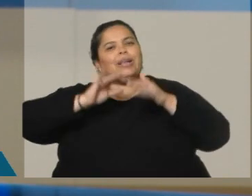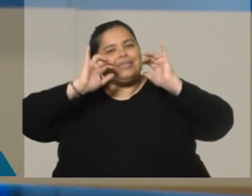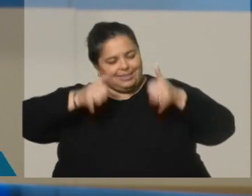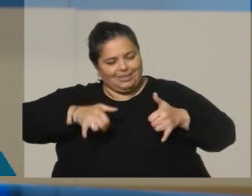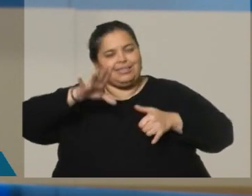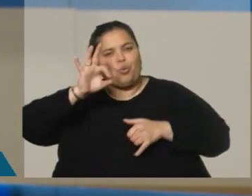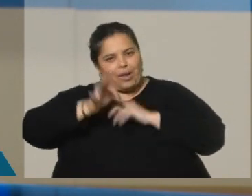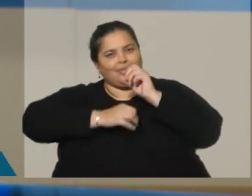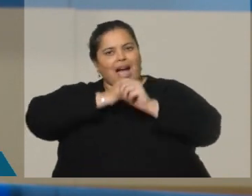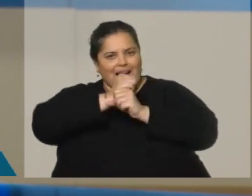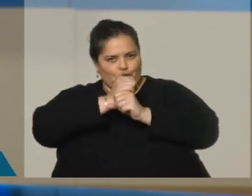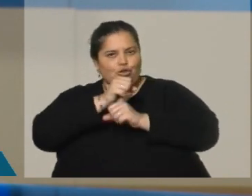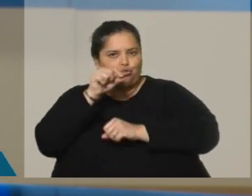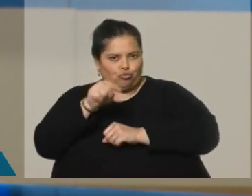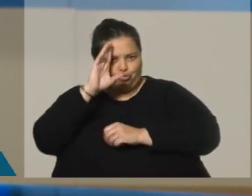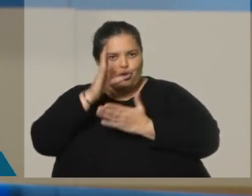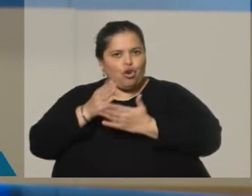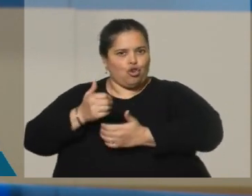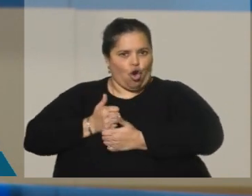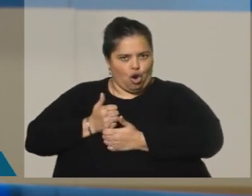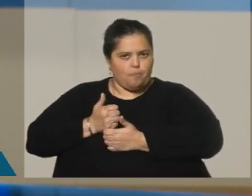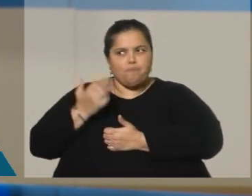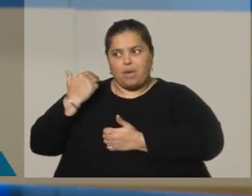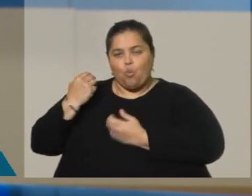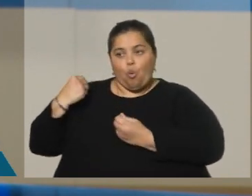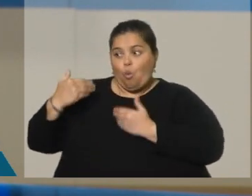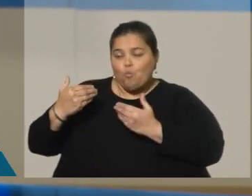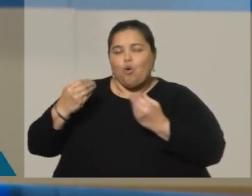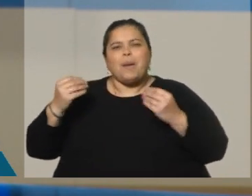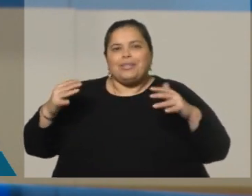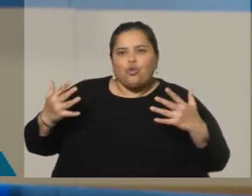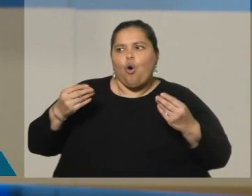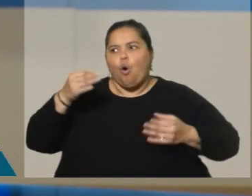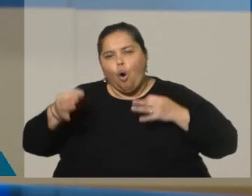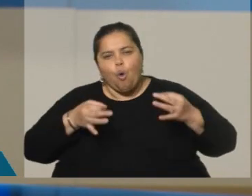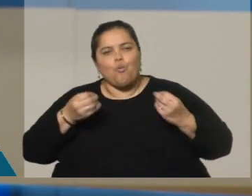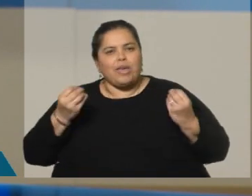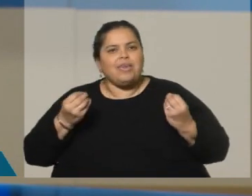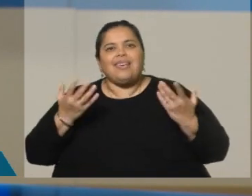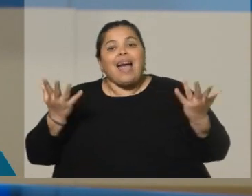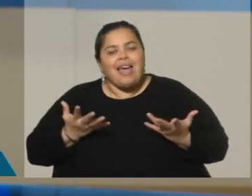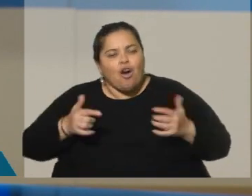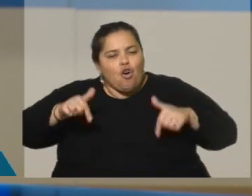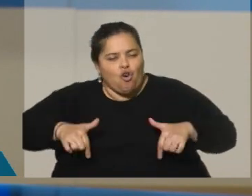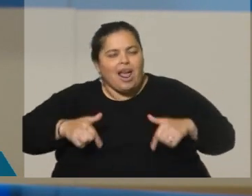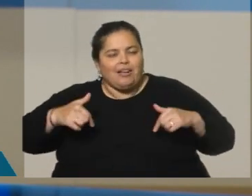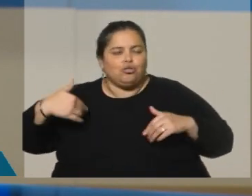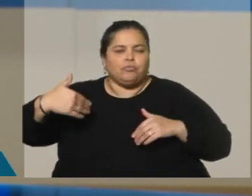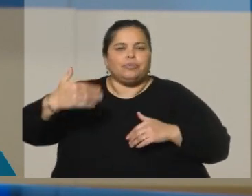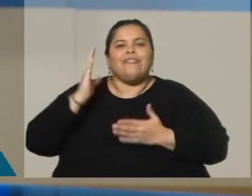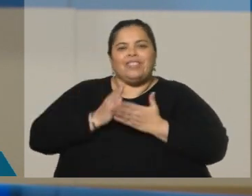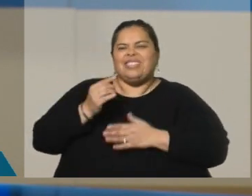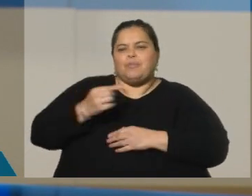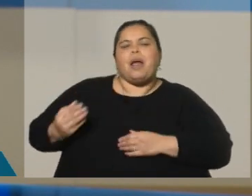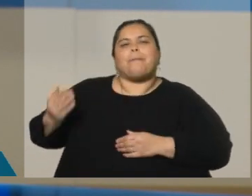a los 50 años que fueron aquellos sucesos explicaciones y bueno y que queda hoy en el presente de aquel pasado